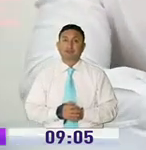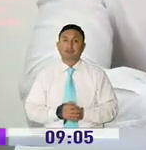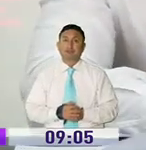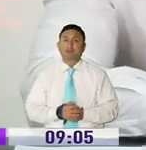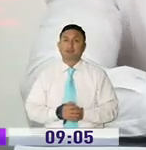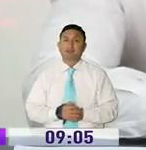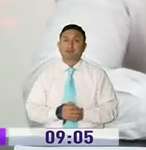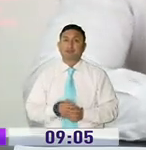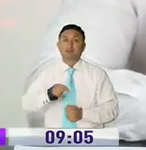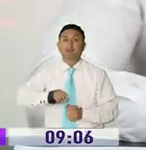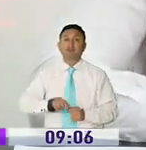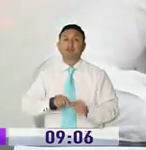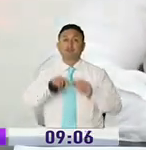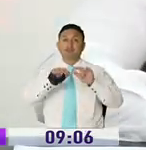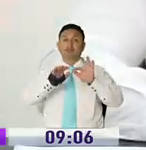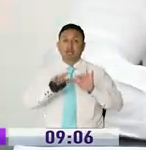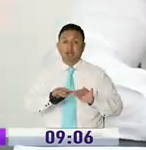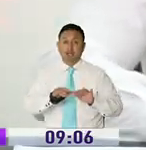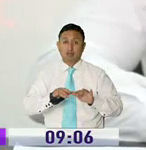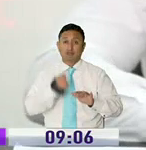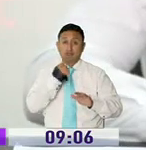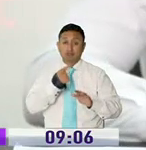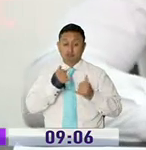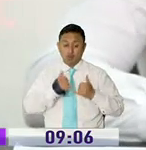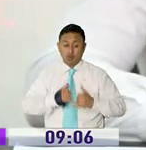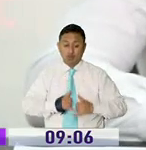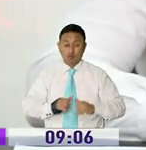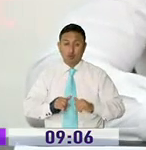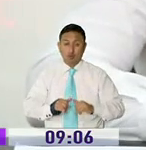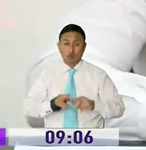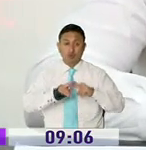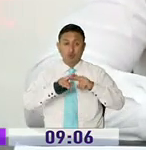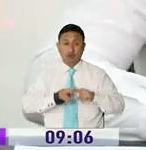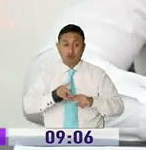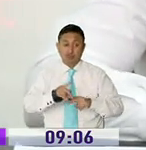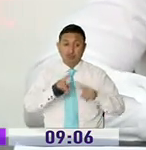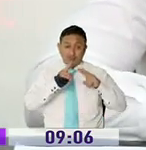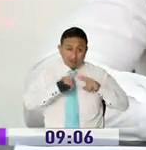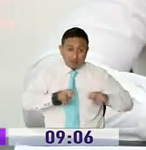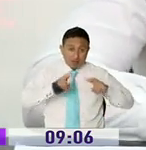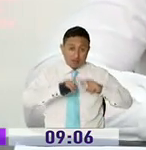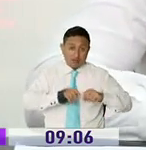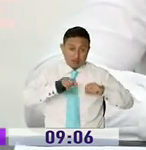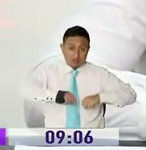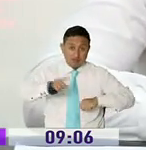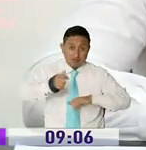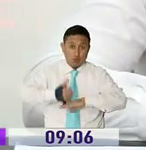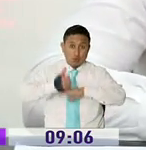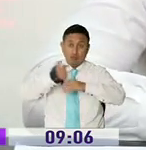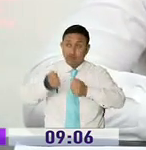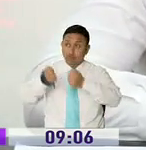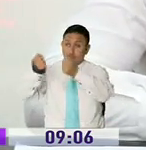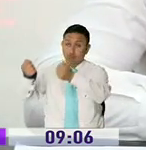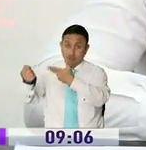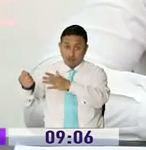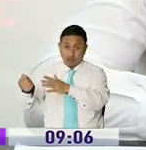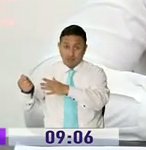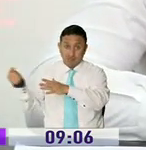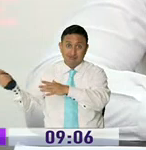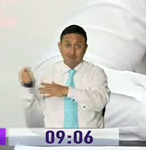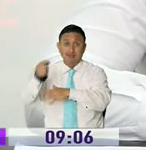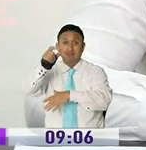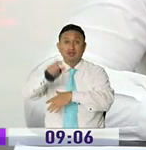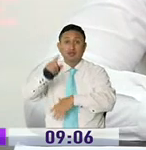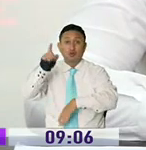Esta Secretaría, además, va a continuar con el seguimiento de este caso, que ya está en manos de las autoridades, para que se